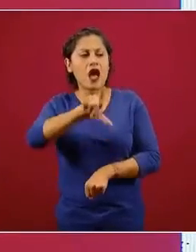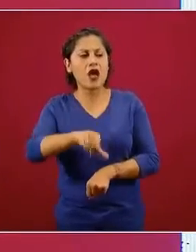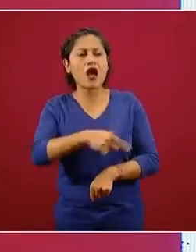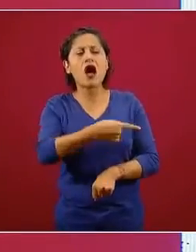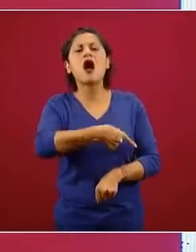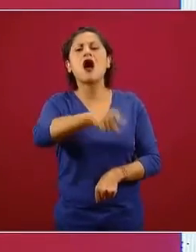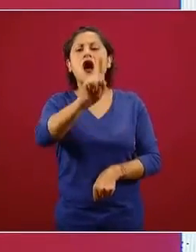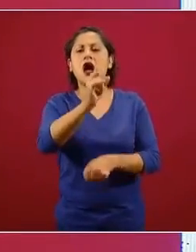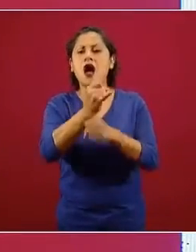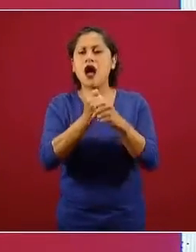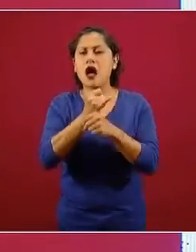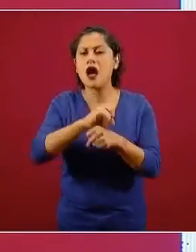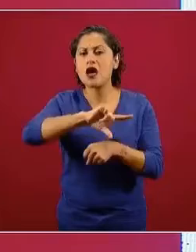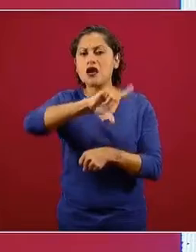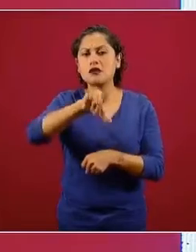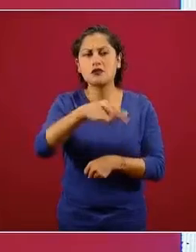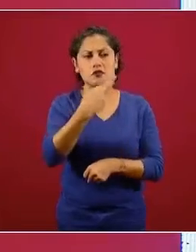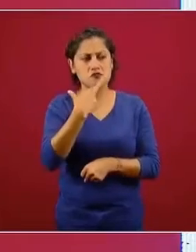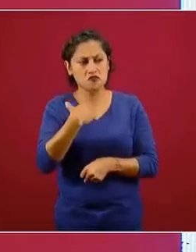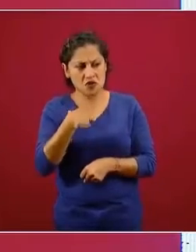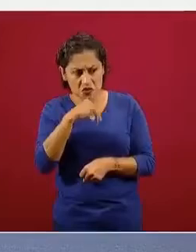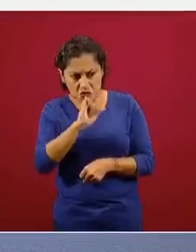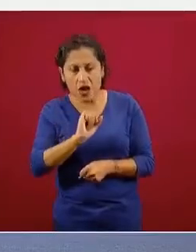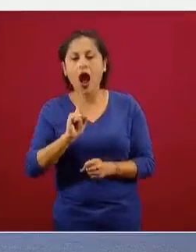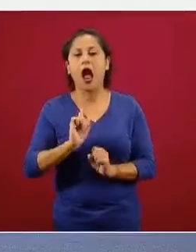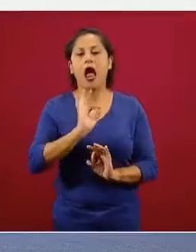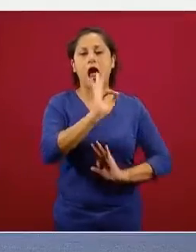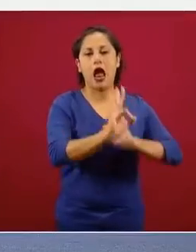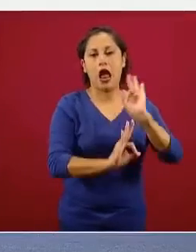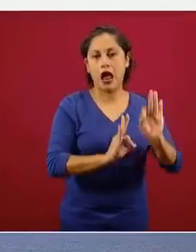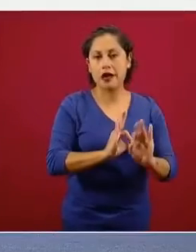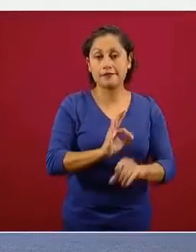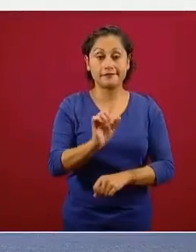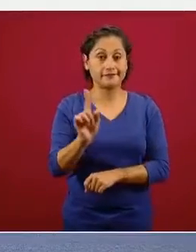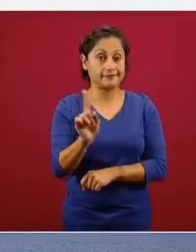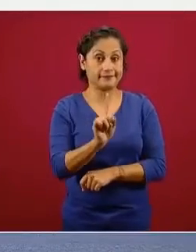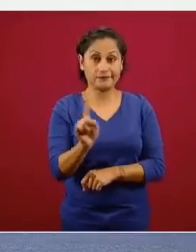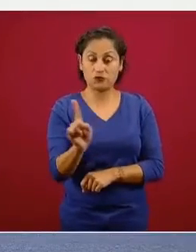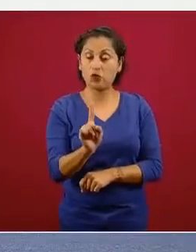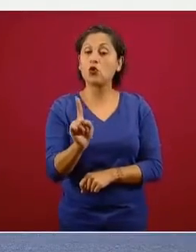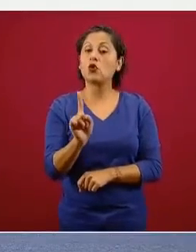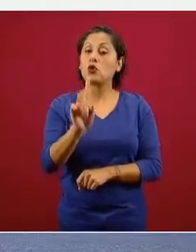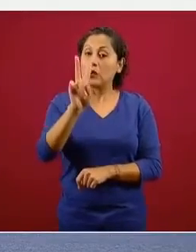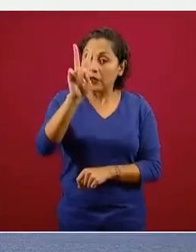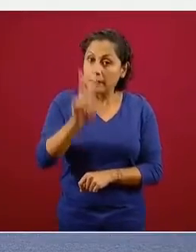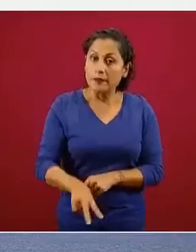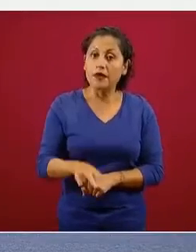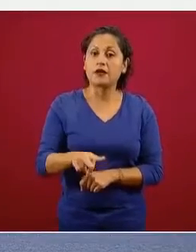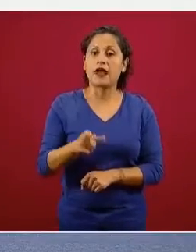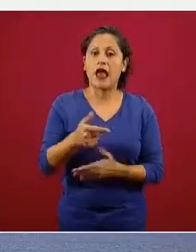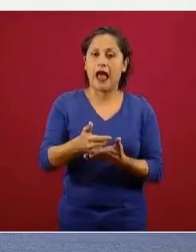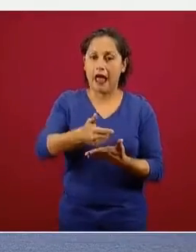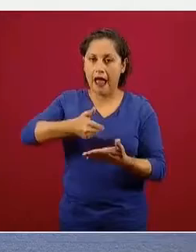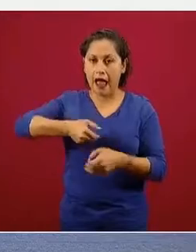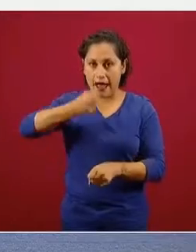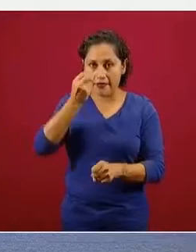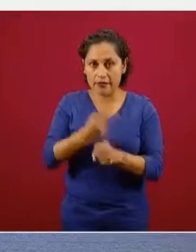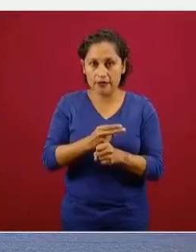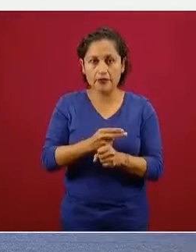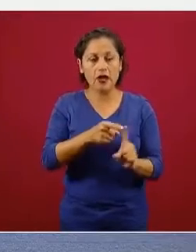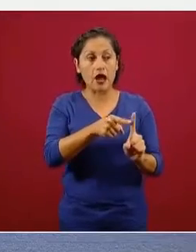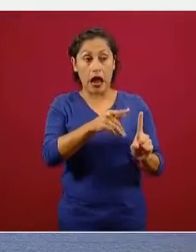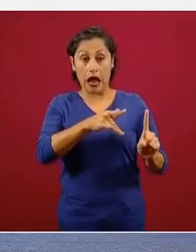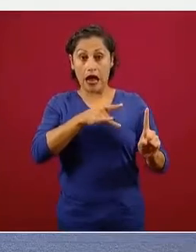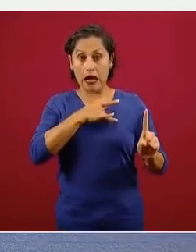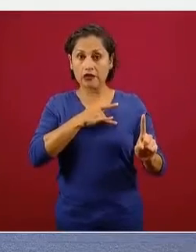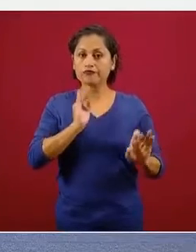Una persona que se sospecha tiene COVID debe tratarse como quien tiene COVID. Dado que en el mundo entero